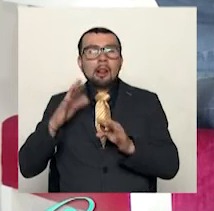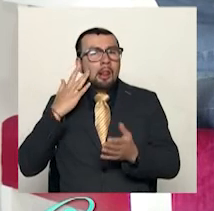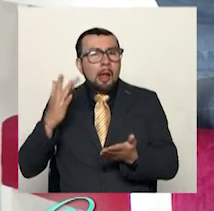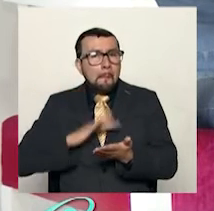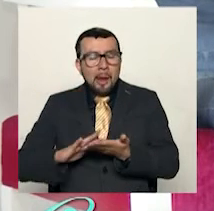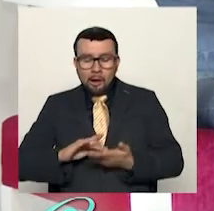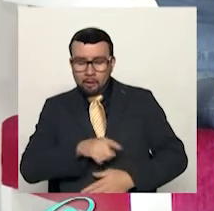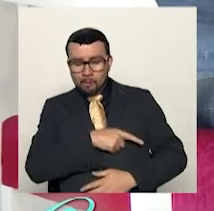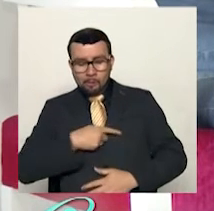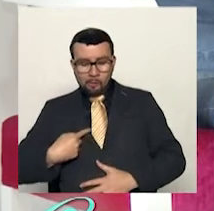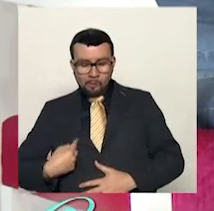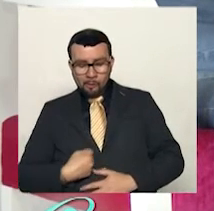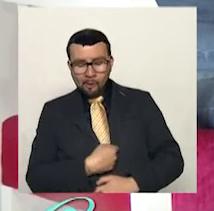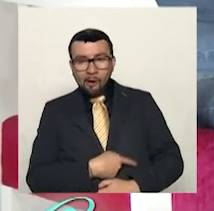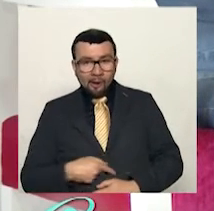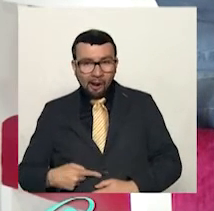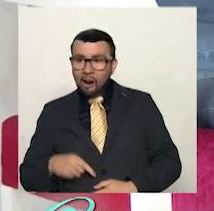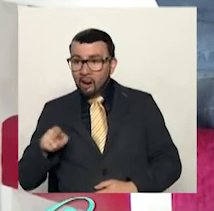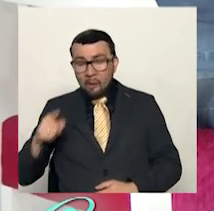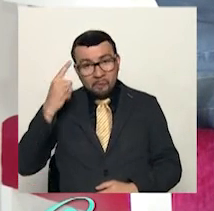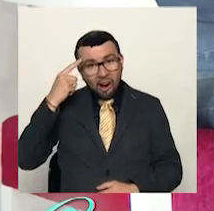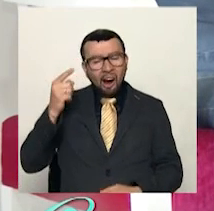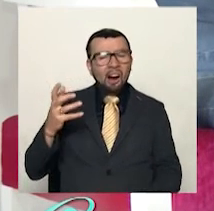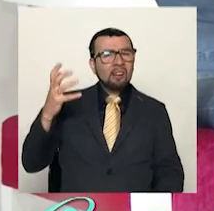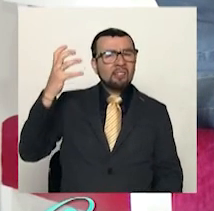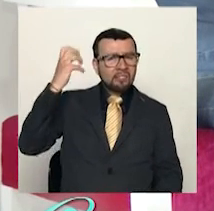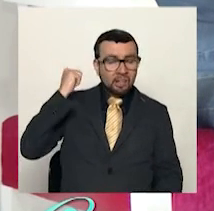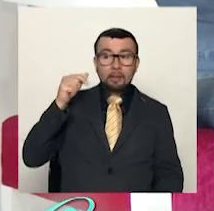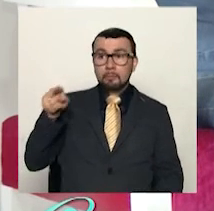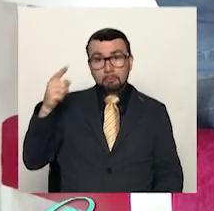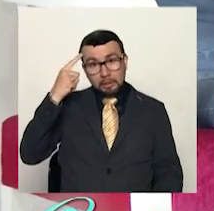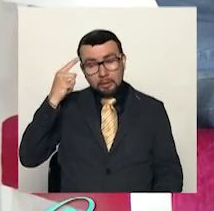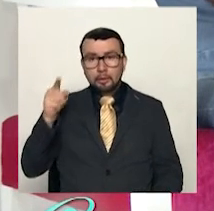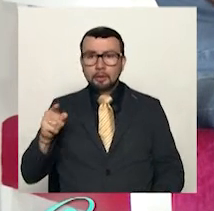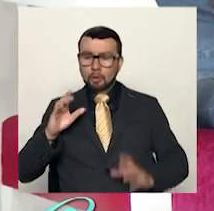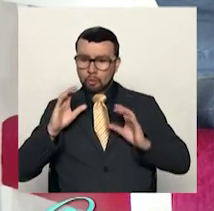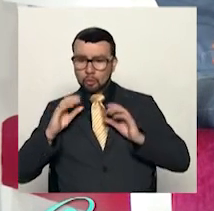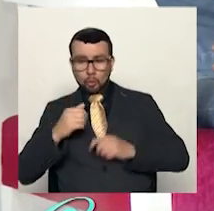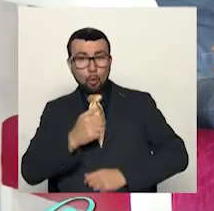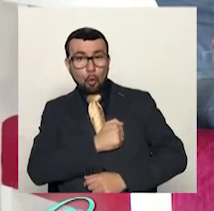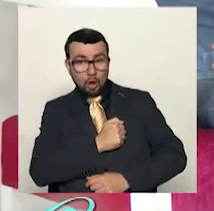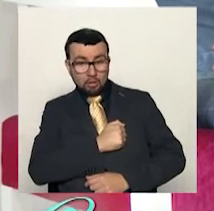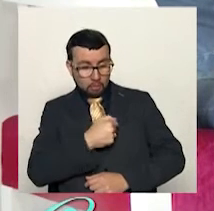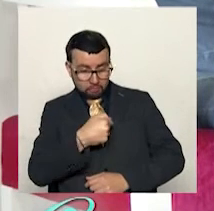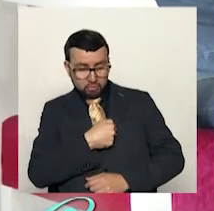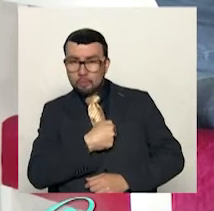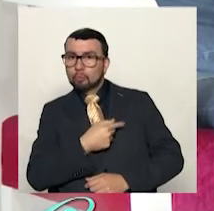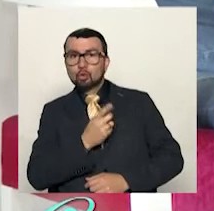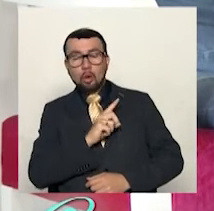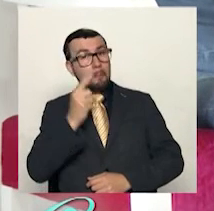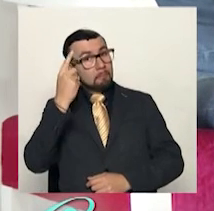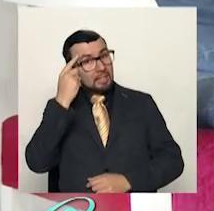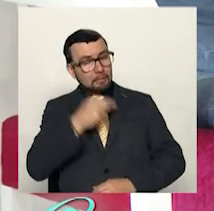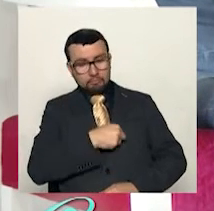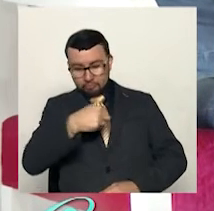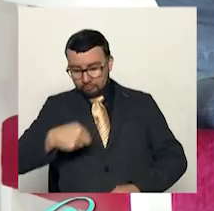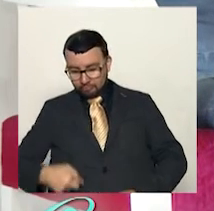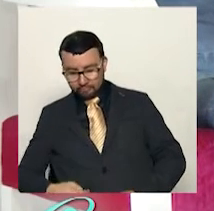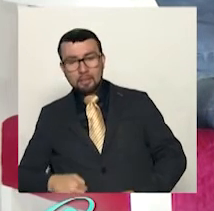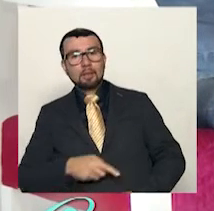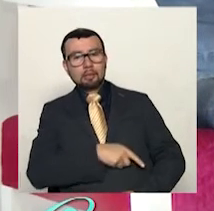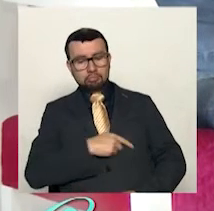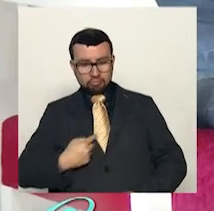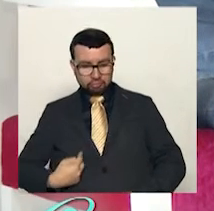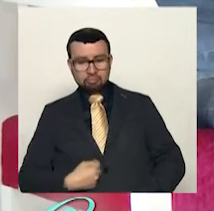ellos consideraban en la antigüedad que el corazón no estaba ahí donde está, sino que para ellos el corazón era el aparato